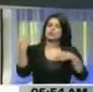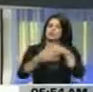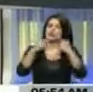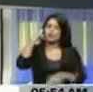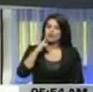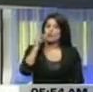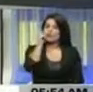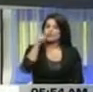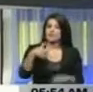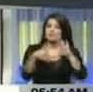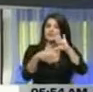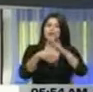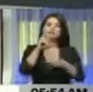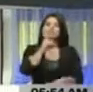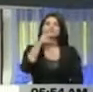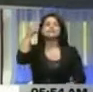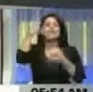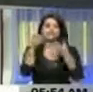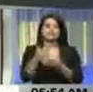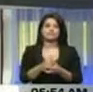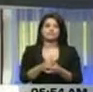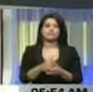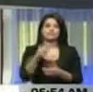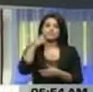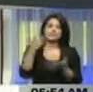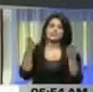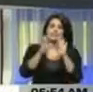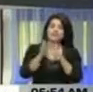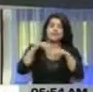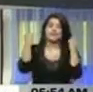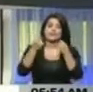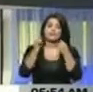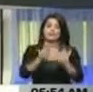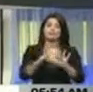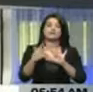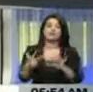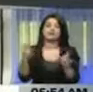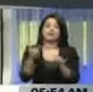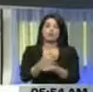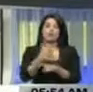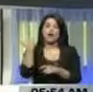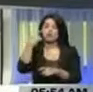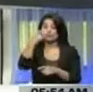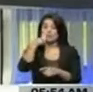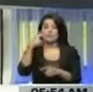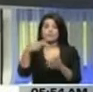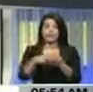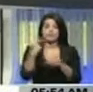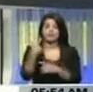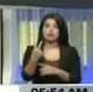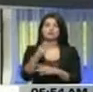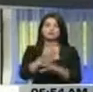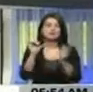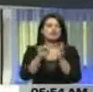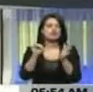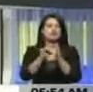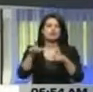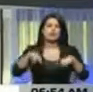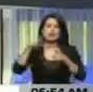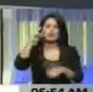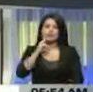gigante de América, Hugo Chávez Frías, durante el cierre de la campaña el 18 de agosto del año 2012 en San Félix, Estado